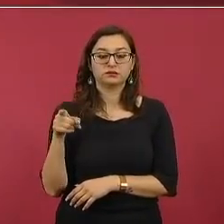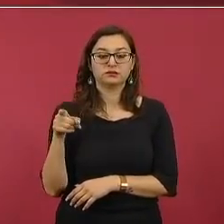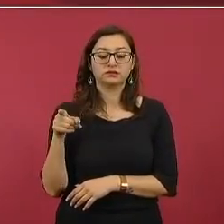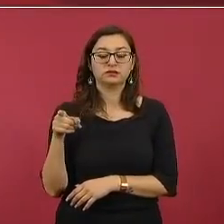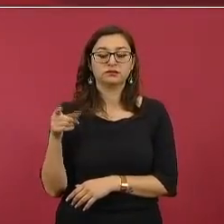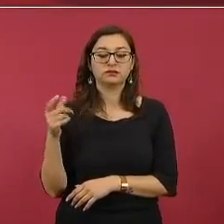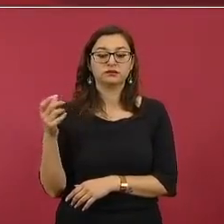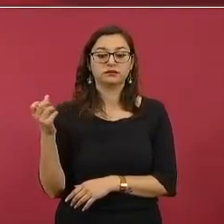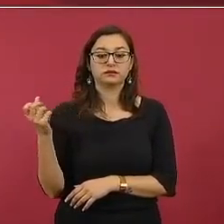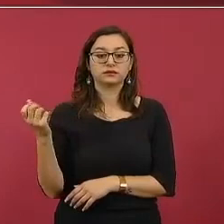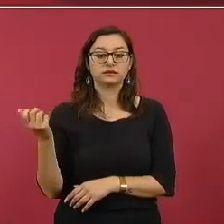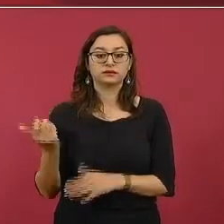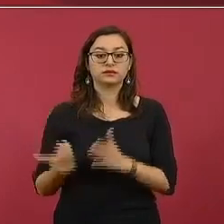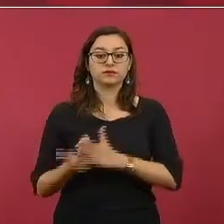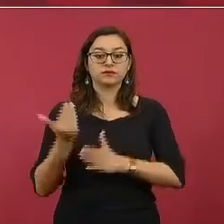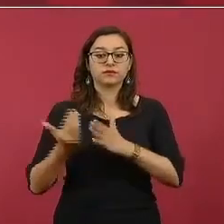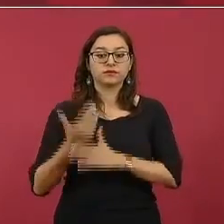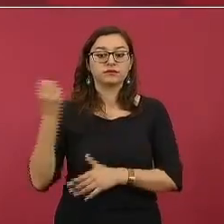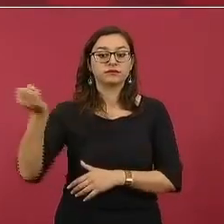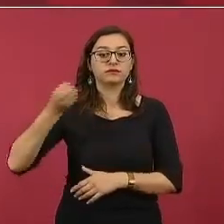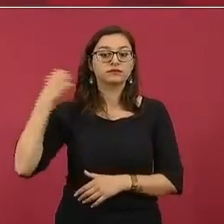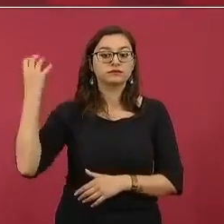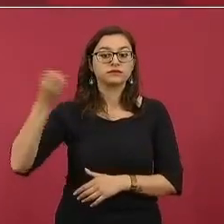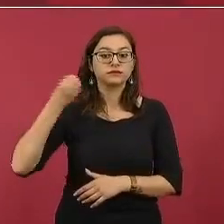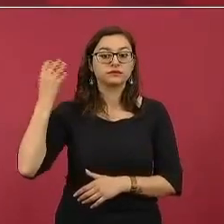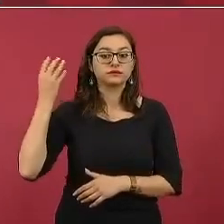vamos a llevar a cabo